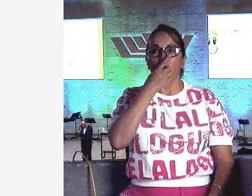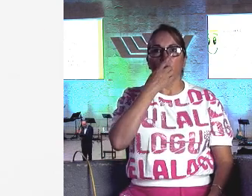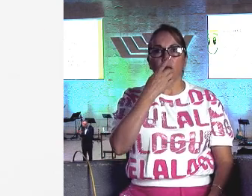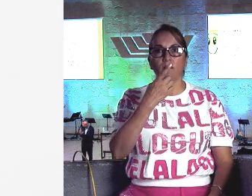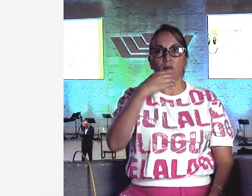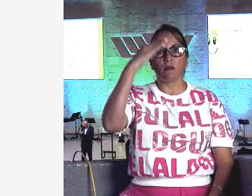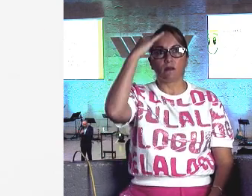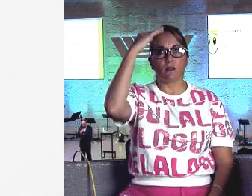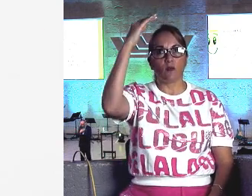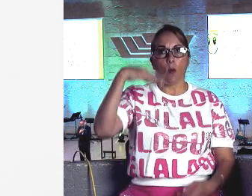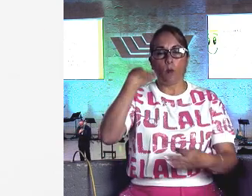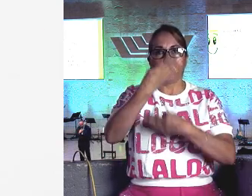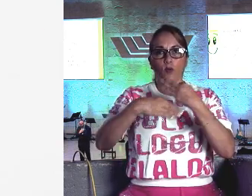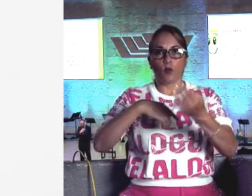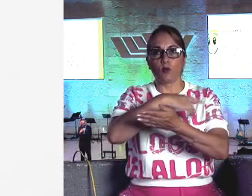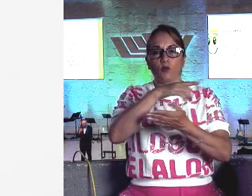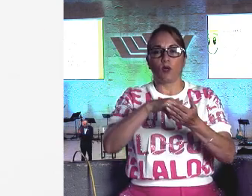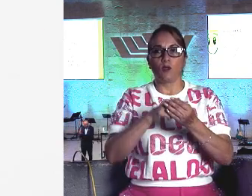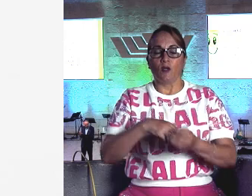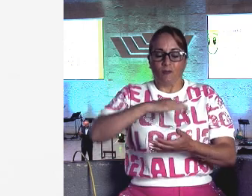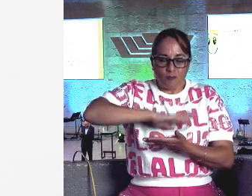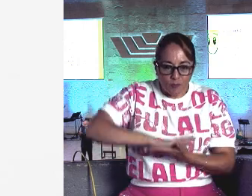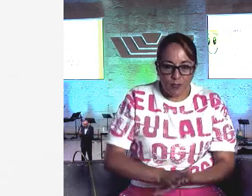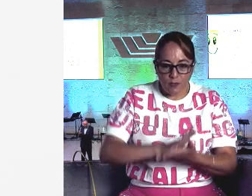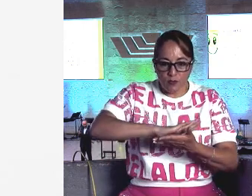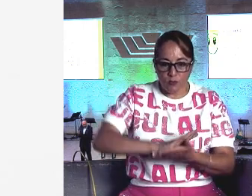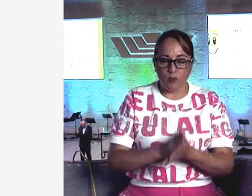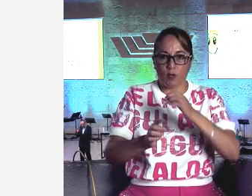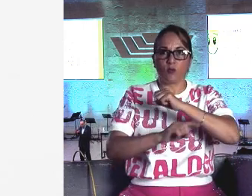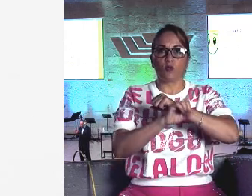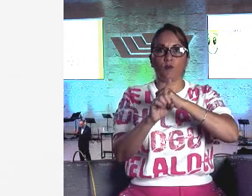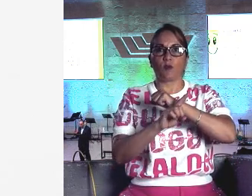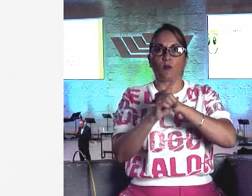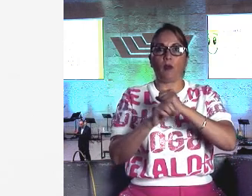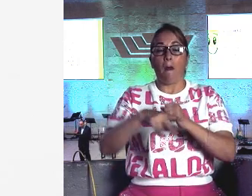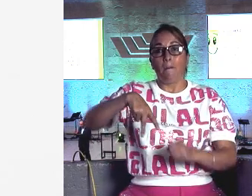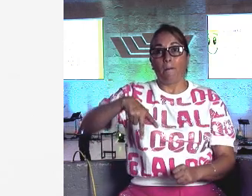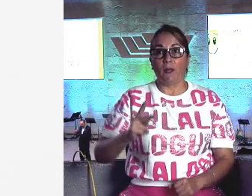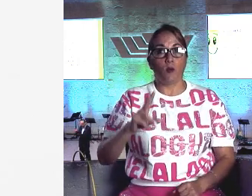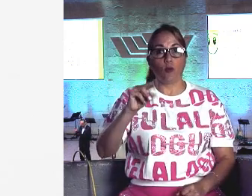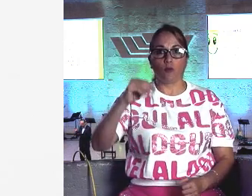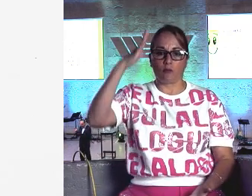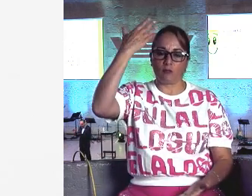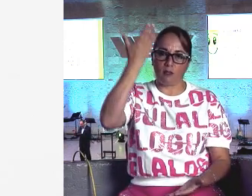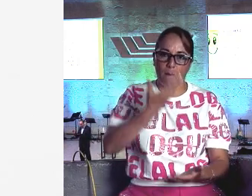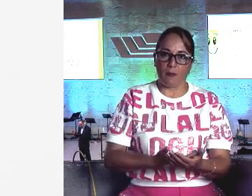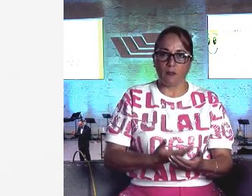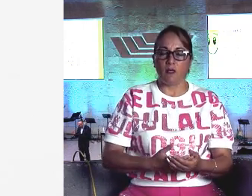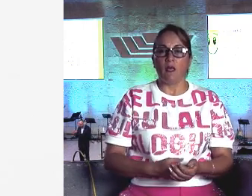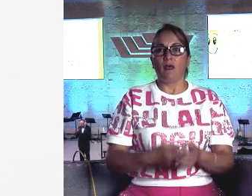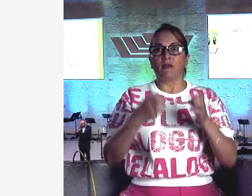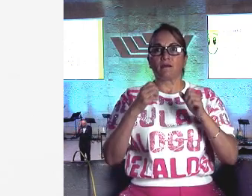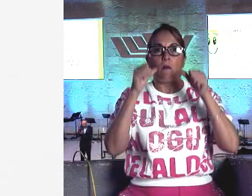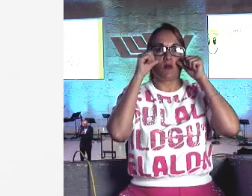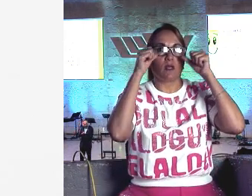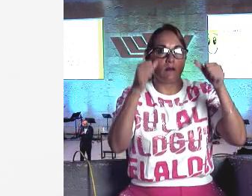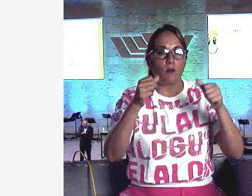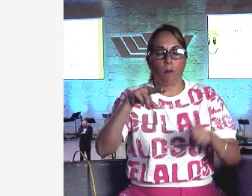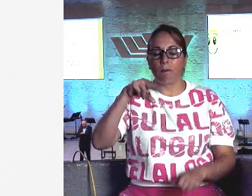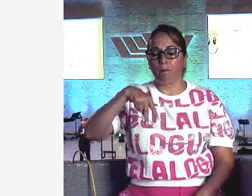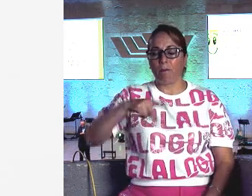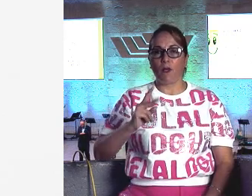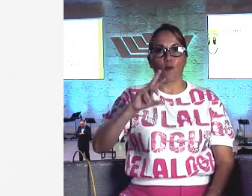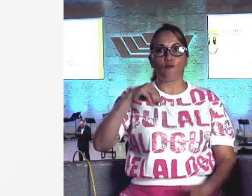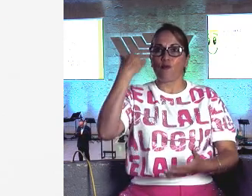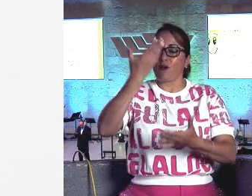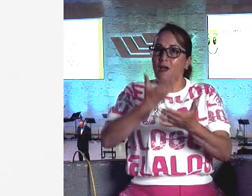por todos lados nos presionan las dificultades, pero no nos aplastan. Estamos perplejos, pero no caemos en la